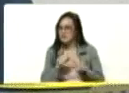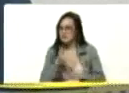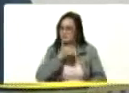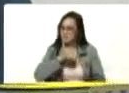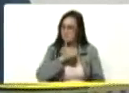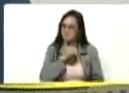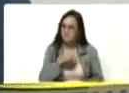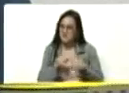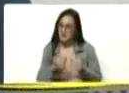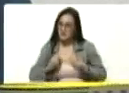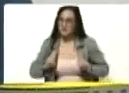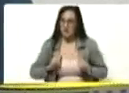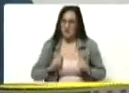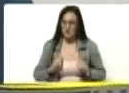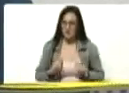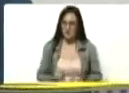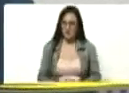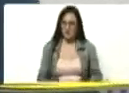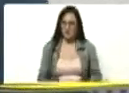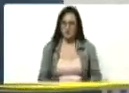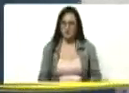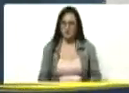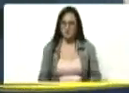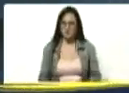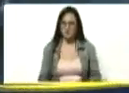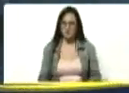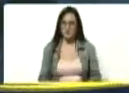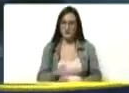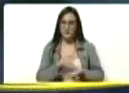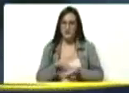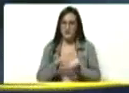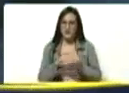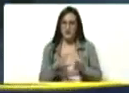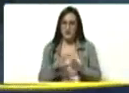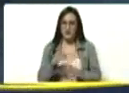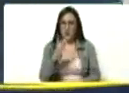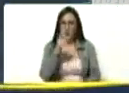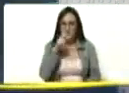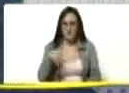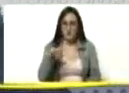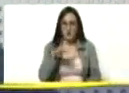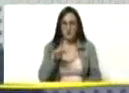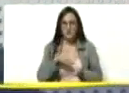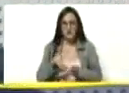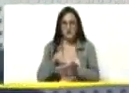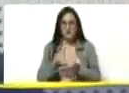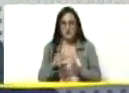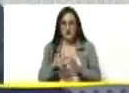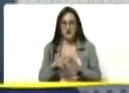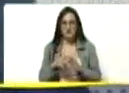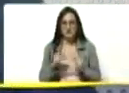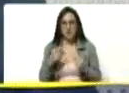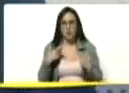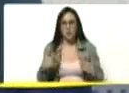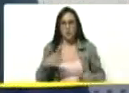mantenía vivo lo que es la dignidad que tiene todo pueblo, la dignidad que tiene todo ser